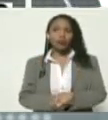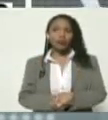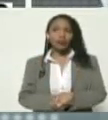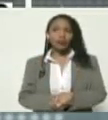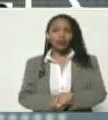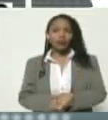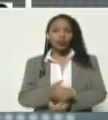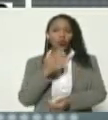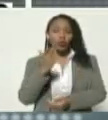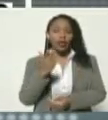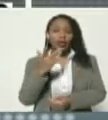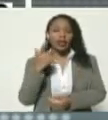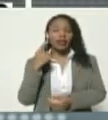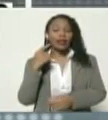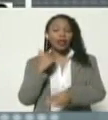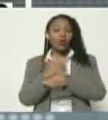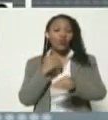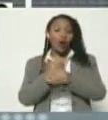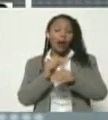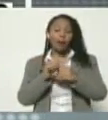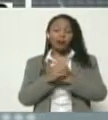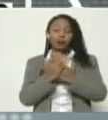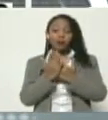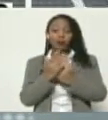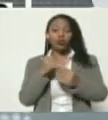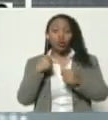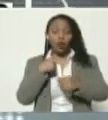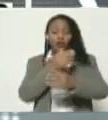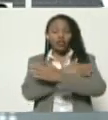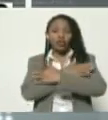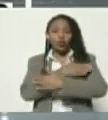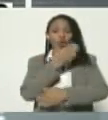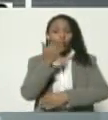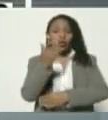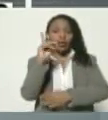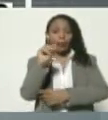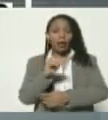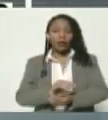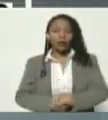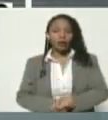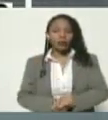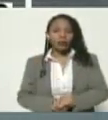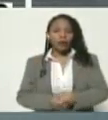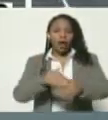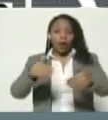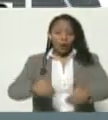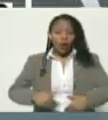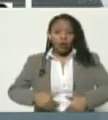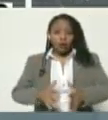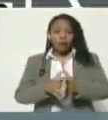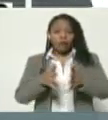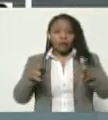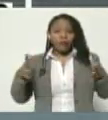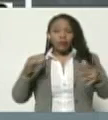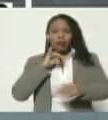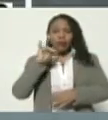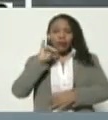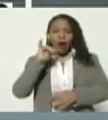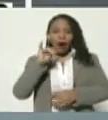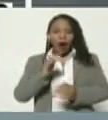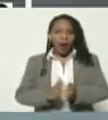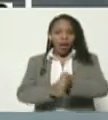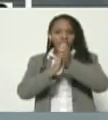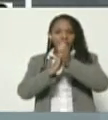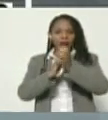Tendrán que amanecer, de verdad. Los felicito también a ustedes. Se ha hecho un esfuerzo tremendo de información, de